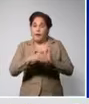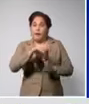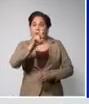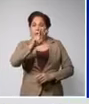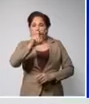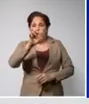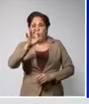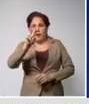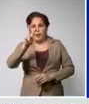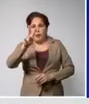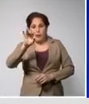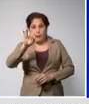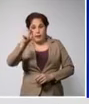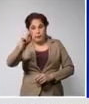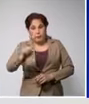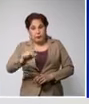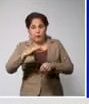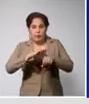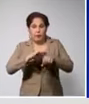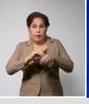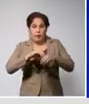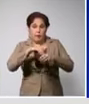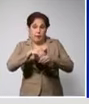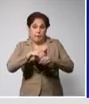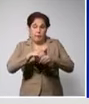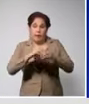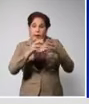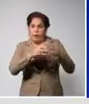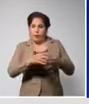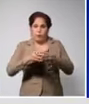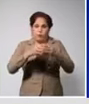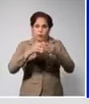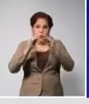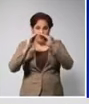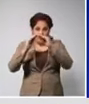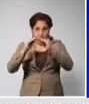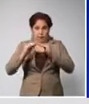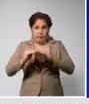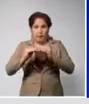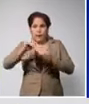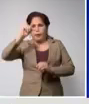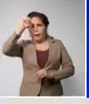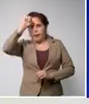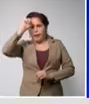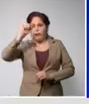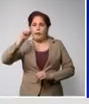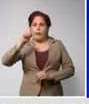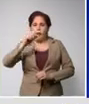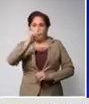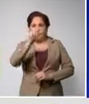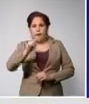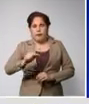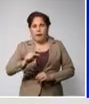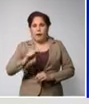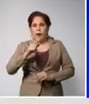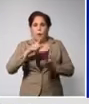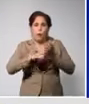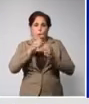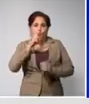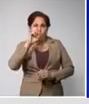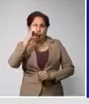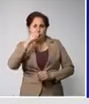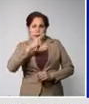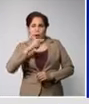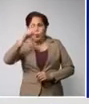63.287 casos confirmados. Le siguen en ese orden India, Italia, Polonia,